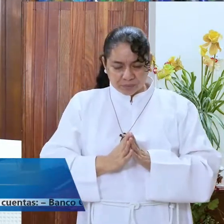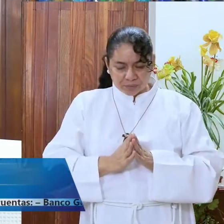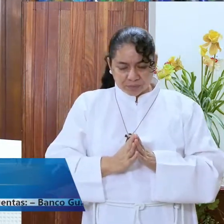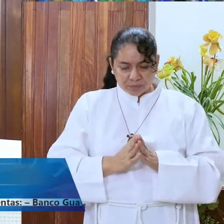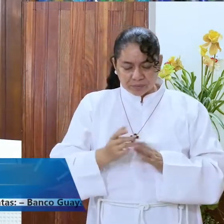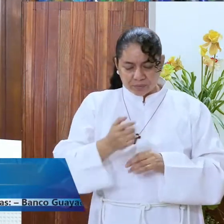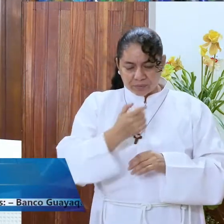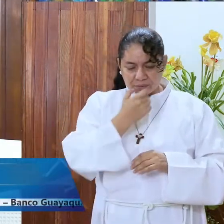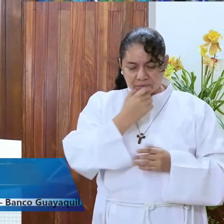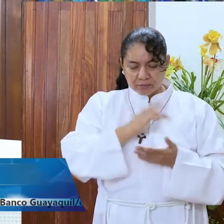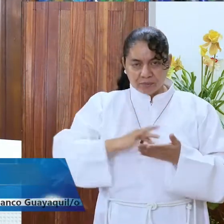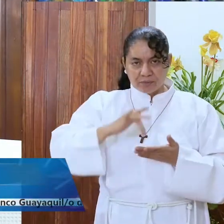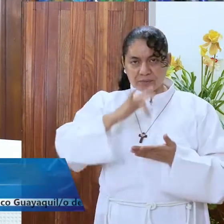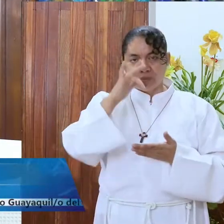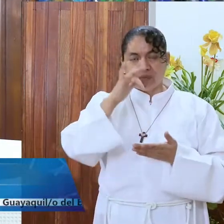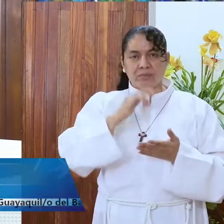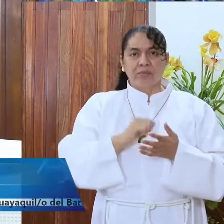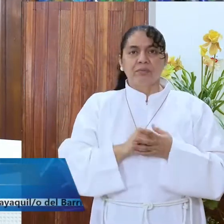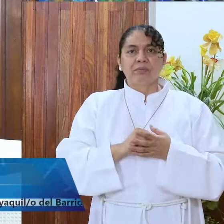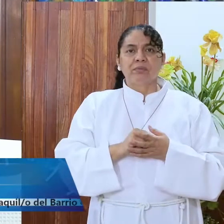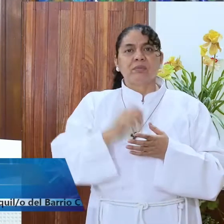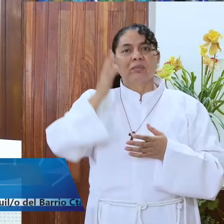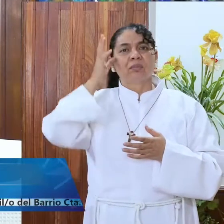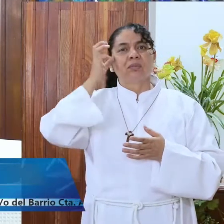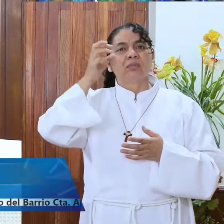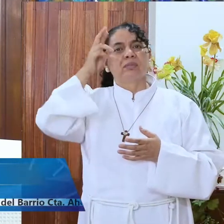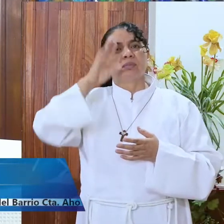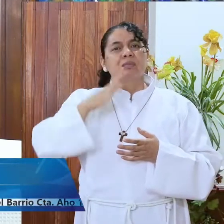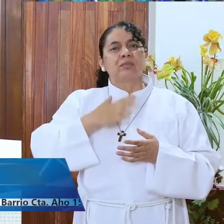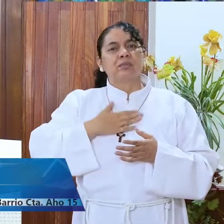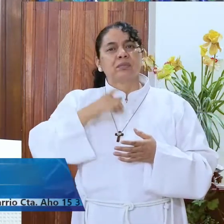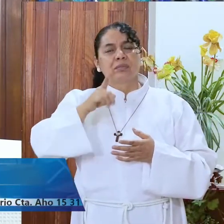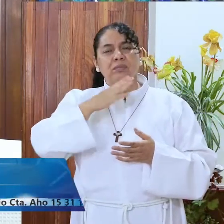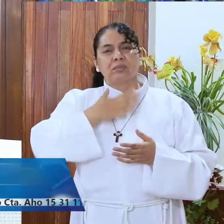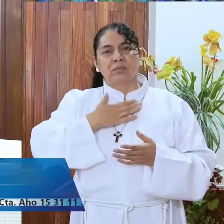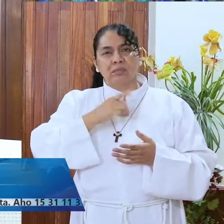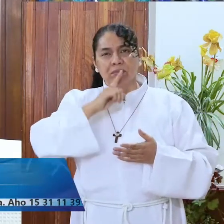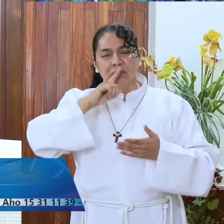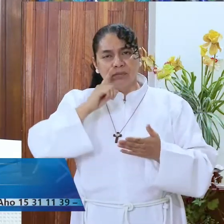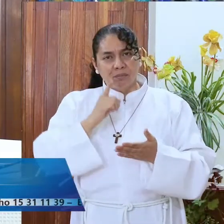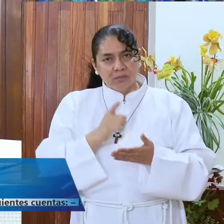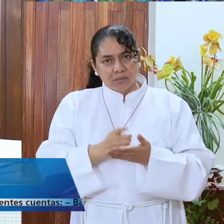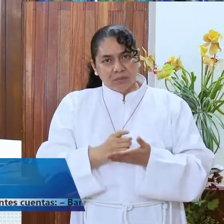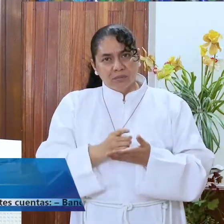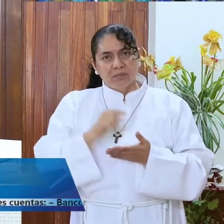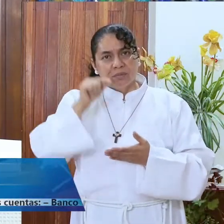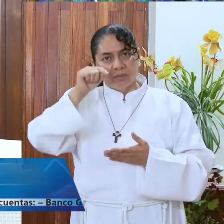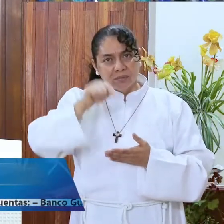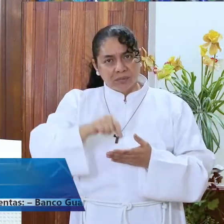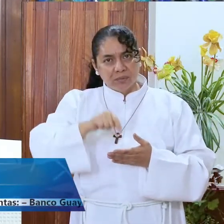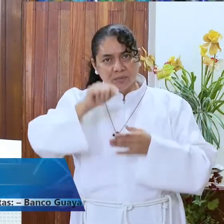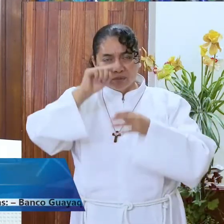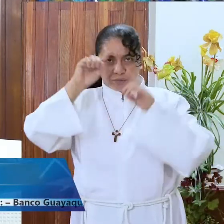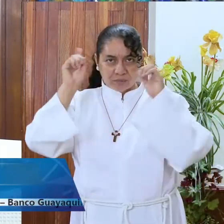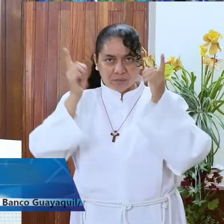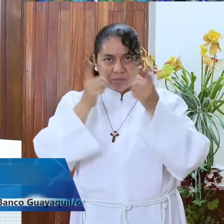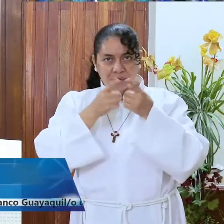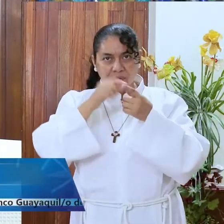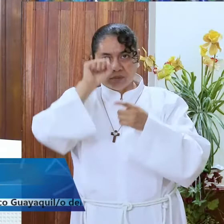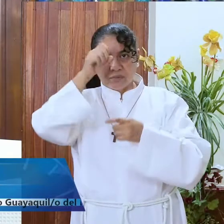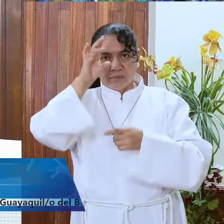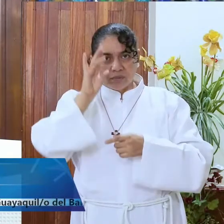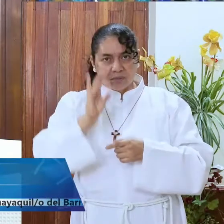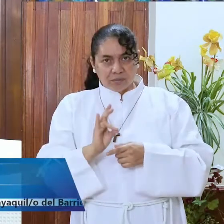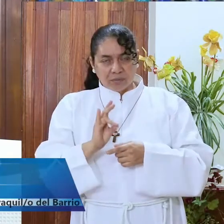comunión espiritual creo señor mío que está realmente presente en el santísimo sacramento del altar